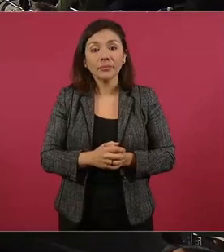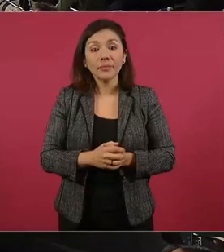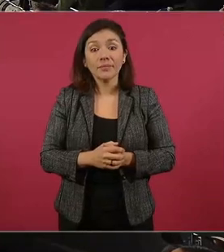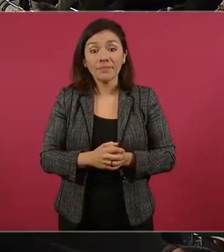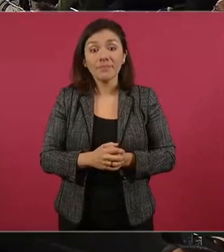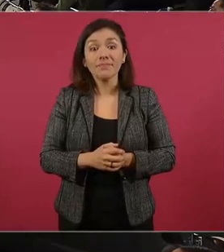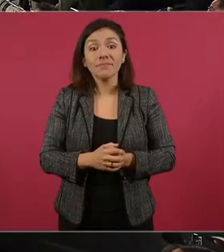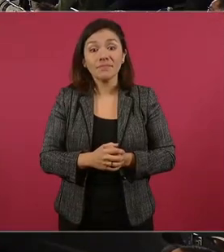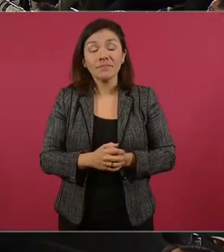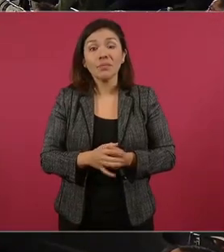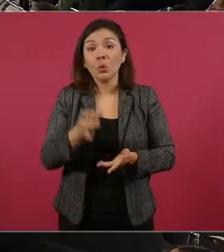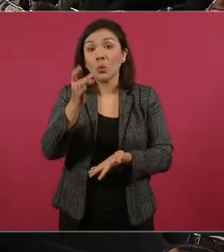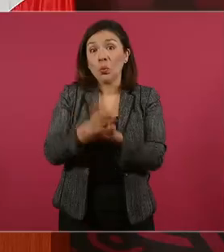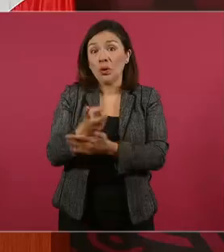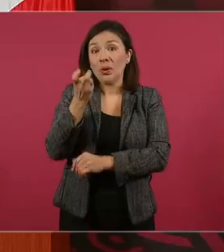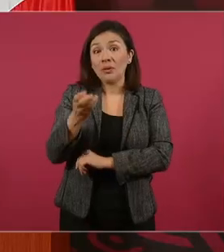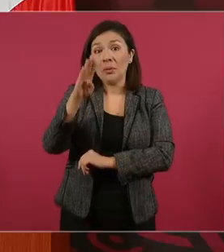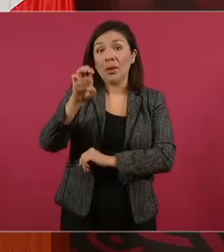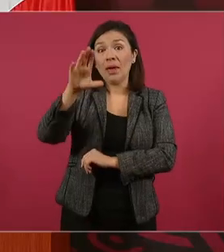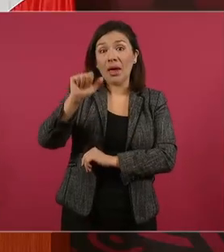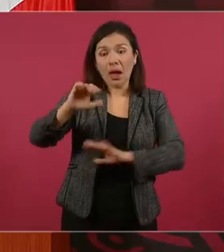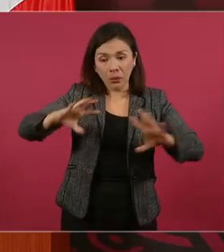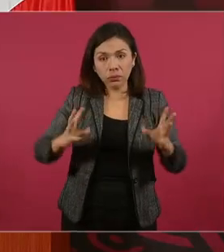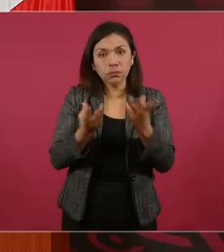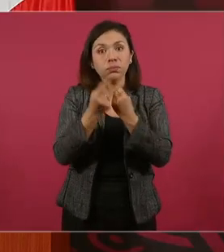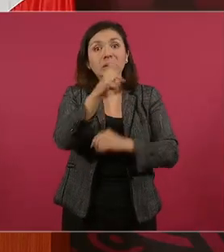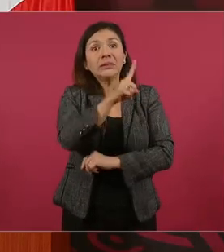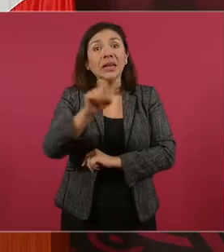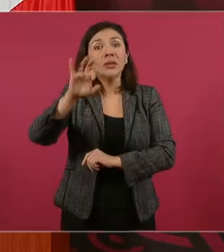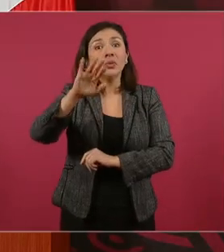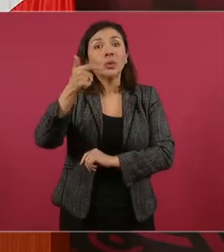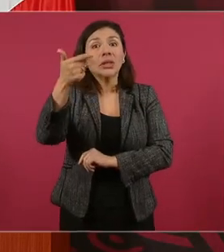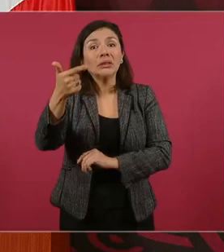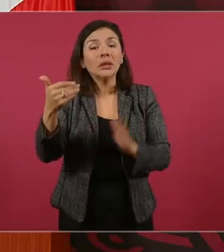Y solo con estas becas, 157,000,000.